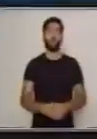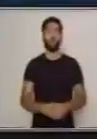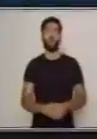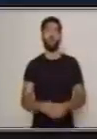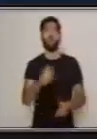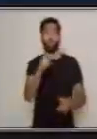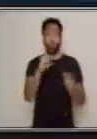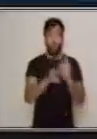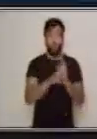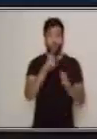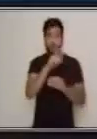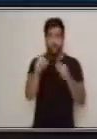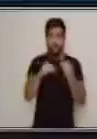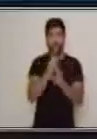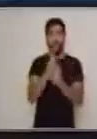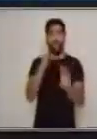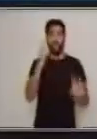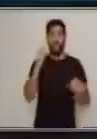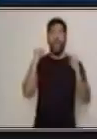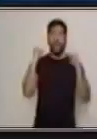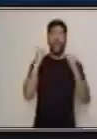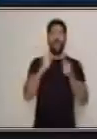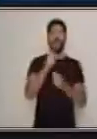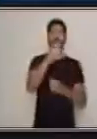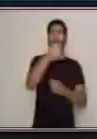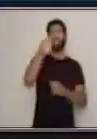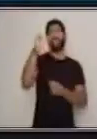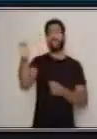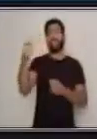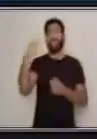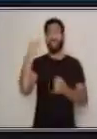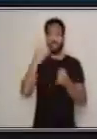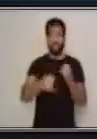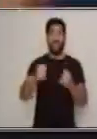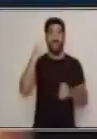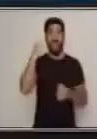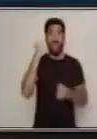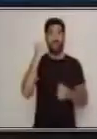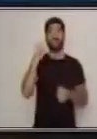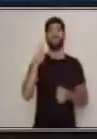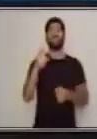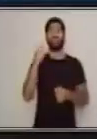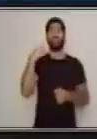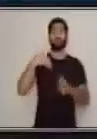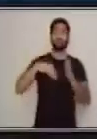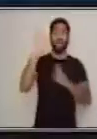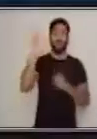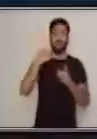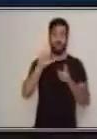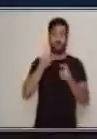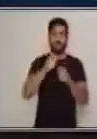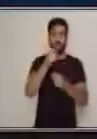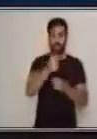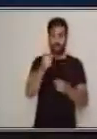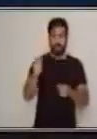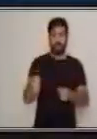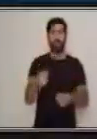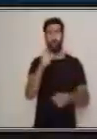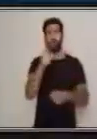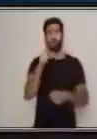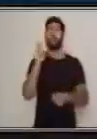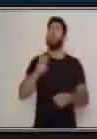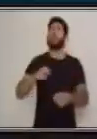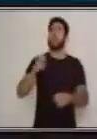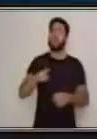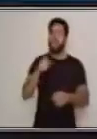tu familia adivinan las tarjetitas, se ganan las tarjetitas y al final gana quien tiene más tarjetitas. No es necesario que